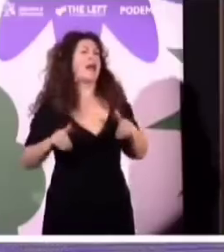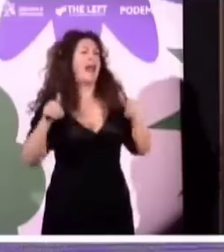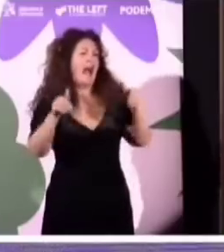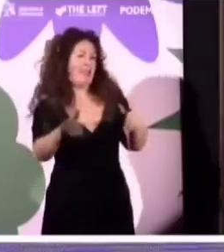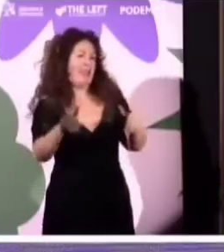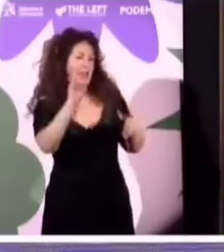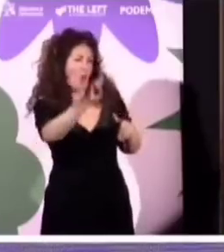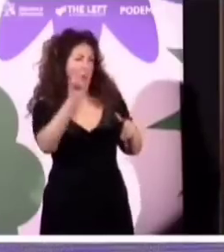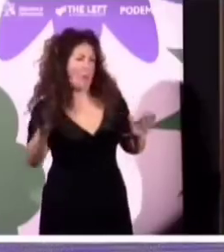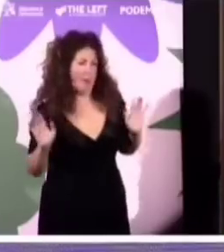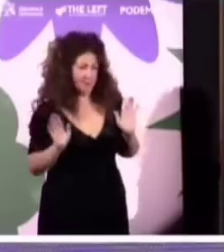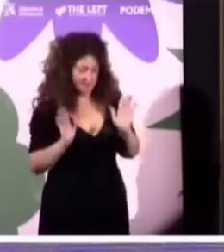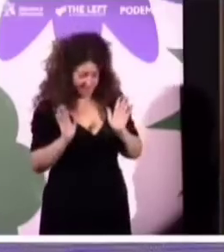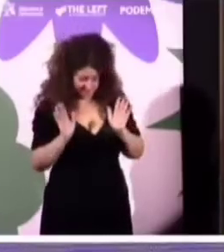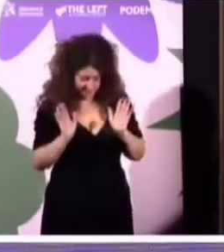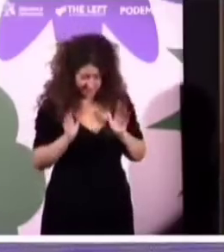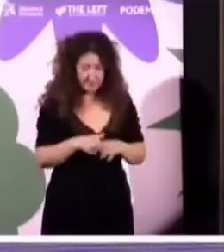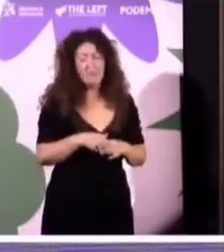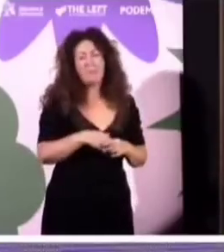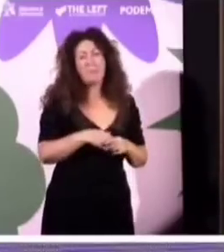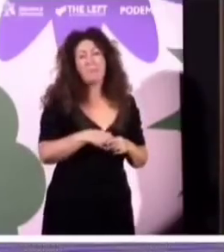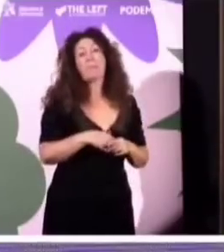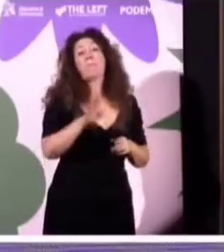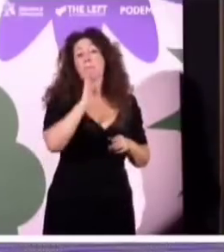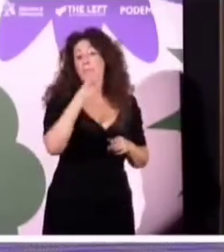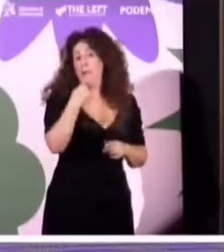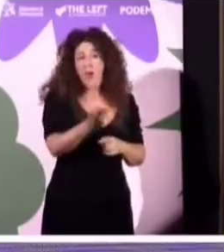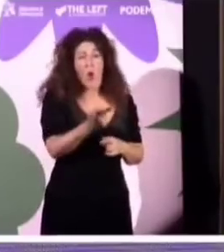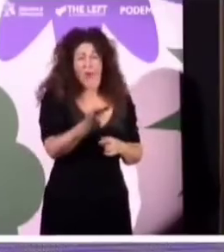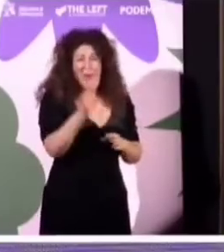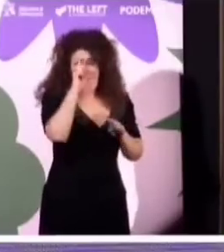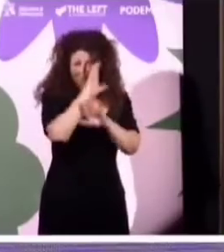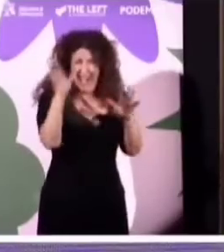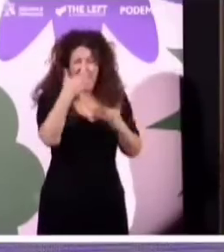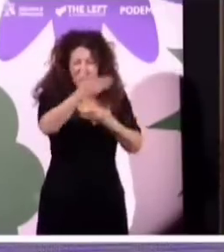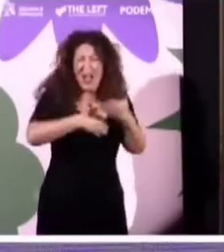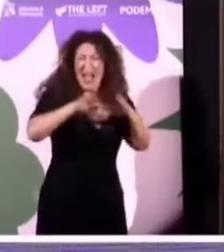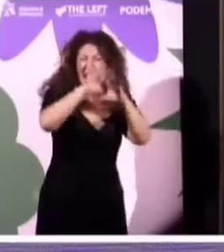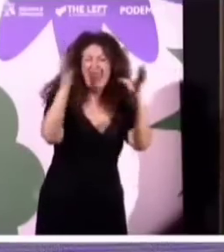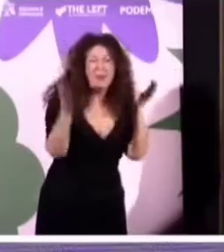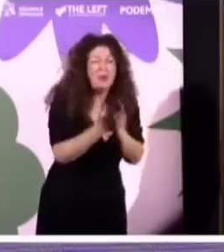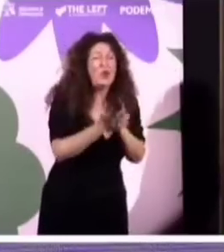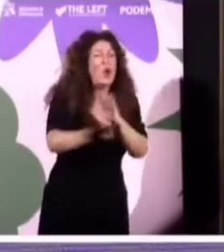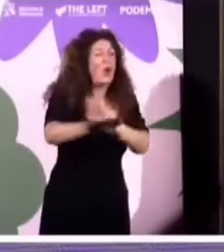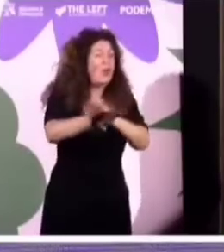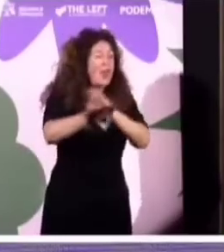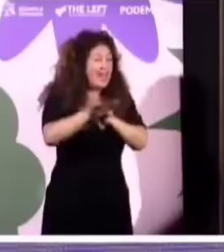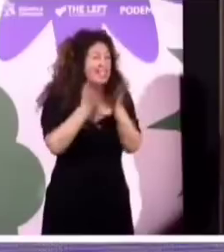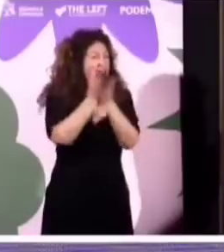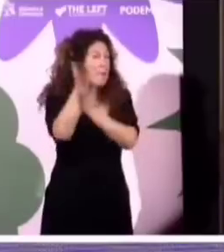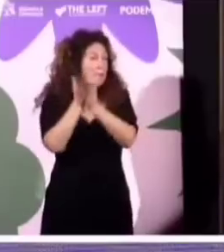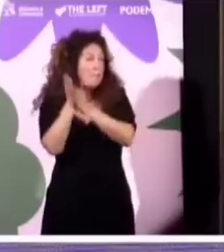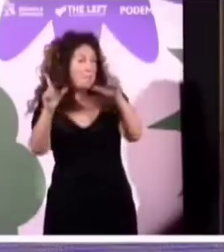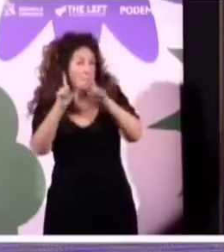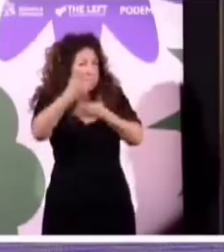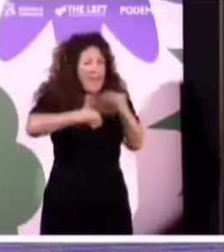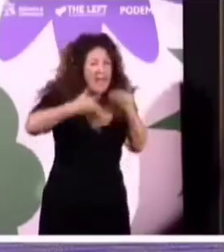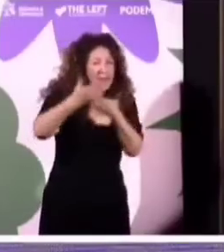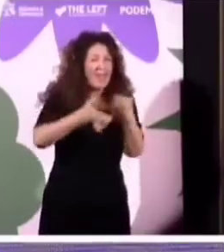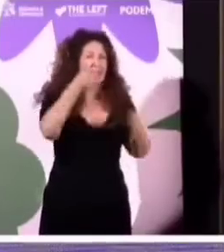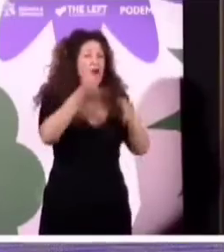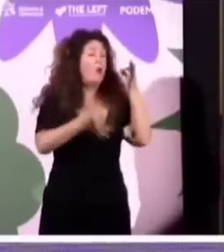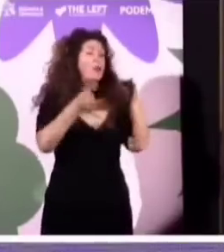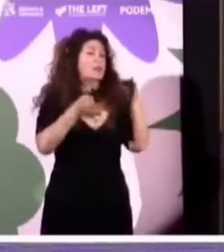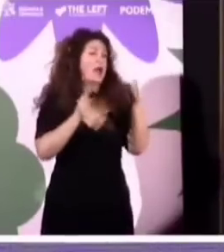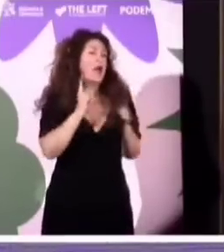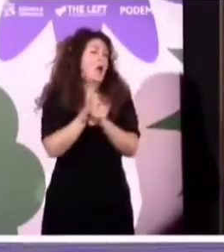Popular. Así que, y lo dijo literalmente el diario El Mundo, la derecha mediática y la derecha judicial está contra la renovación